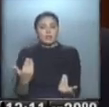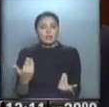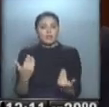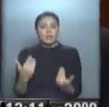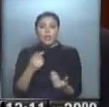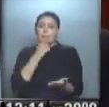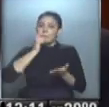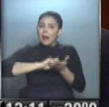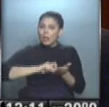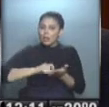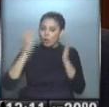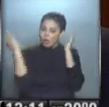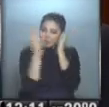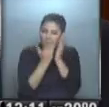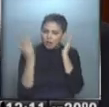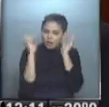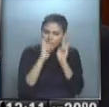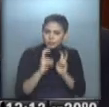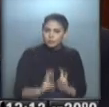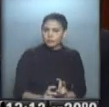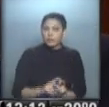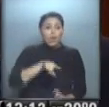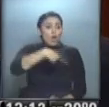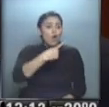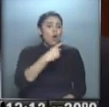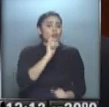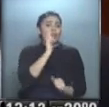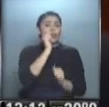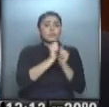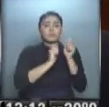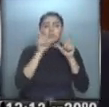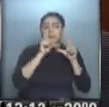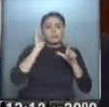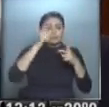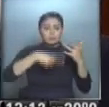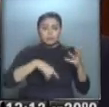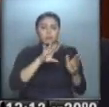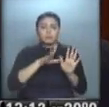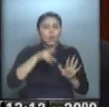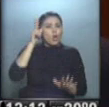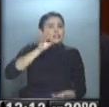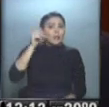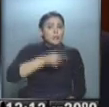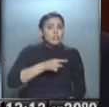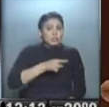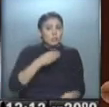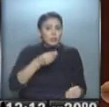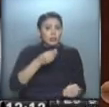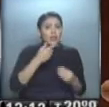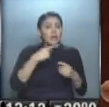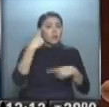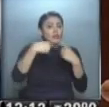hacer periodismo de investigación. Los otros medios se sostienen básicamente en su 80% por